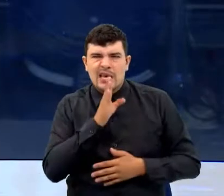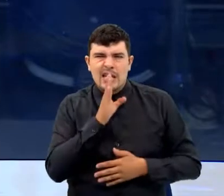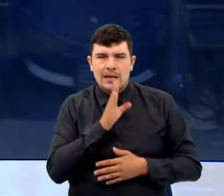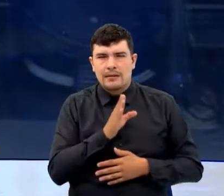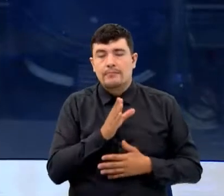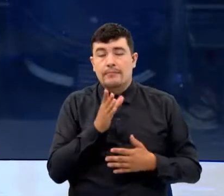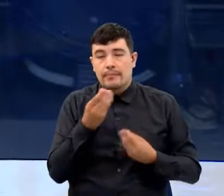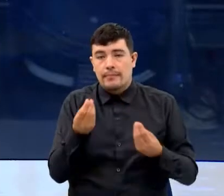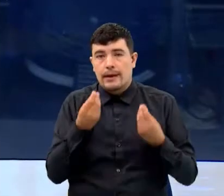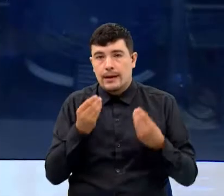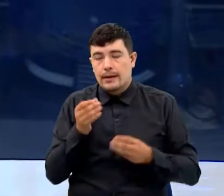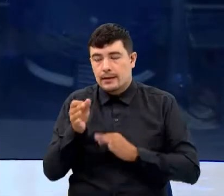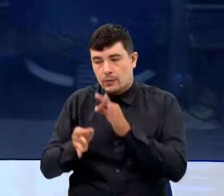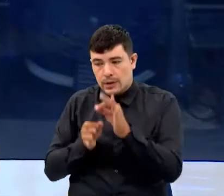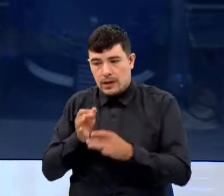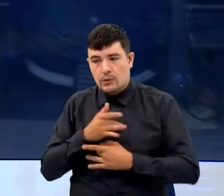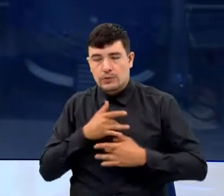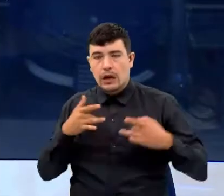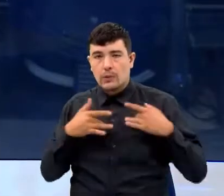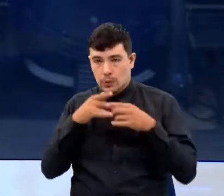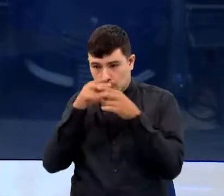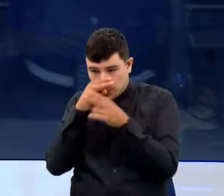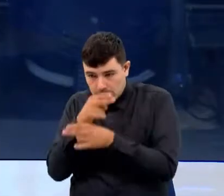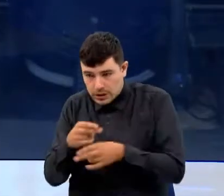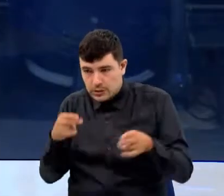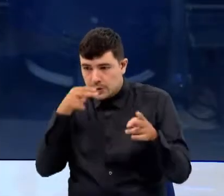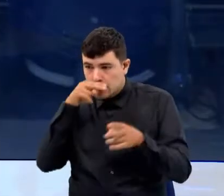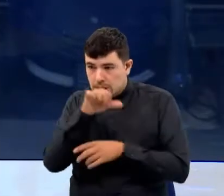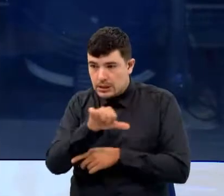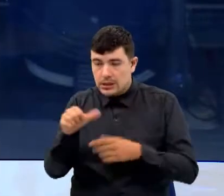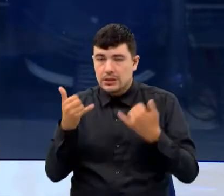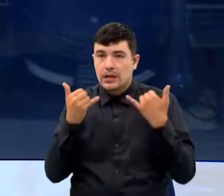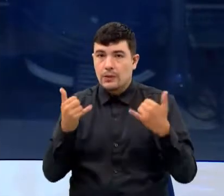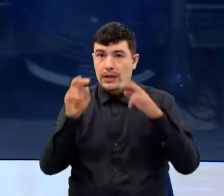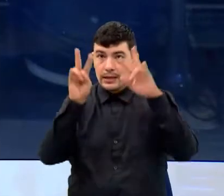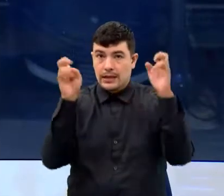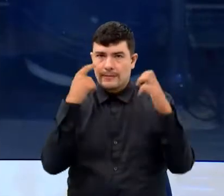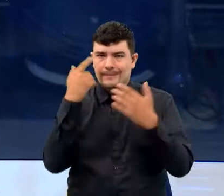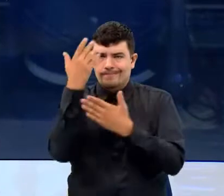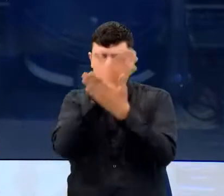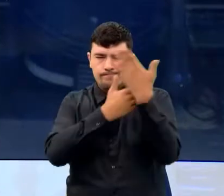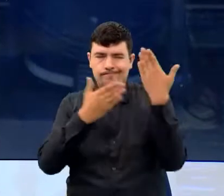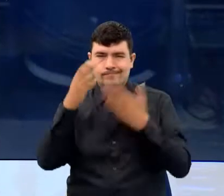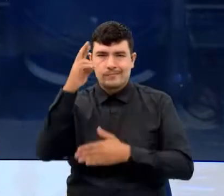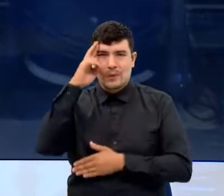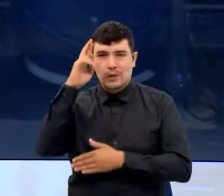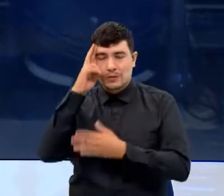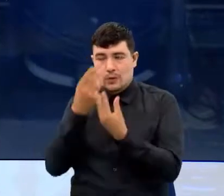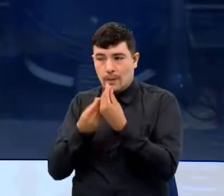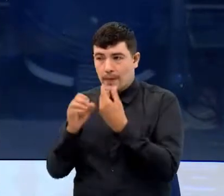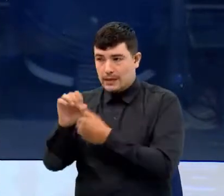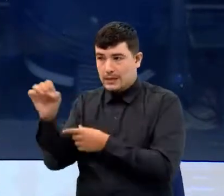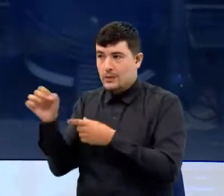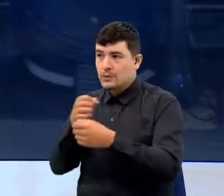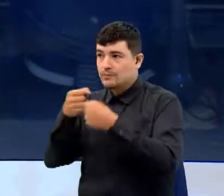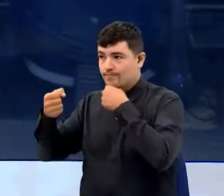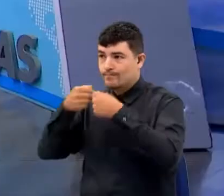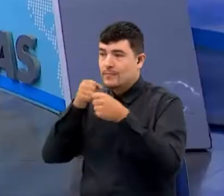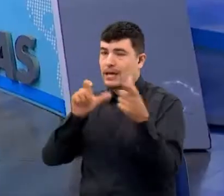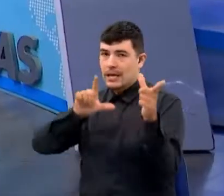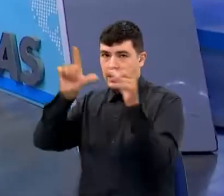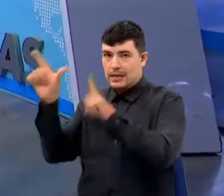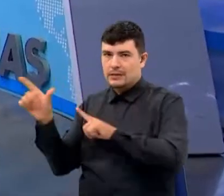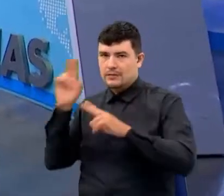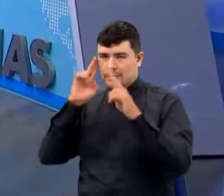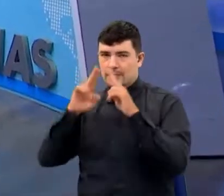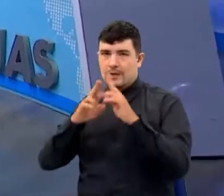pequeños del hogar. Pues analizamos este tema desde diferentes lugares del oriente colombiano y ahí vemos a los compañeros listos en diferentes puntos.